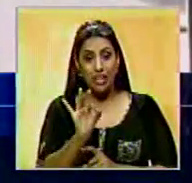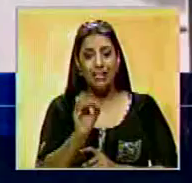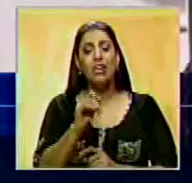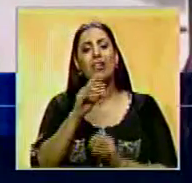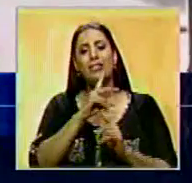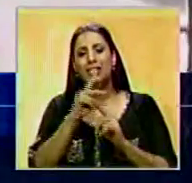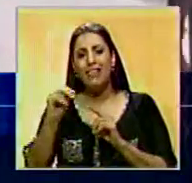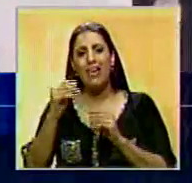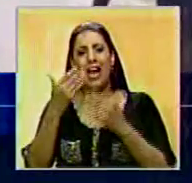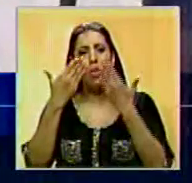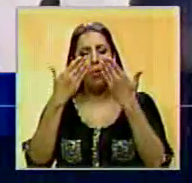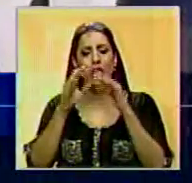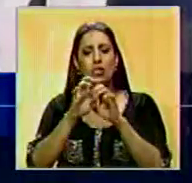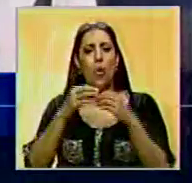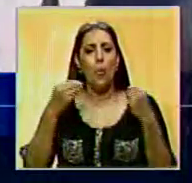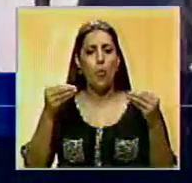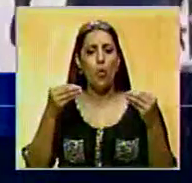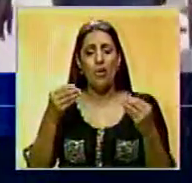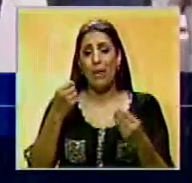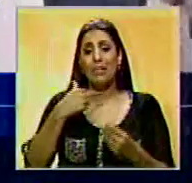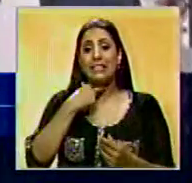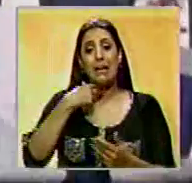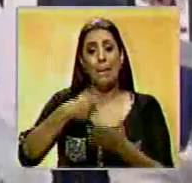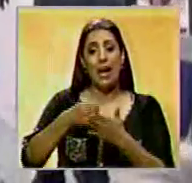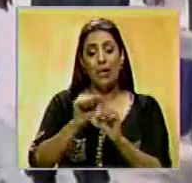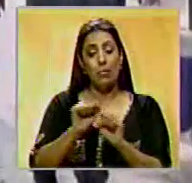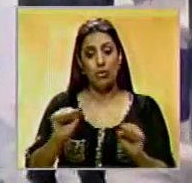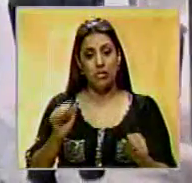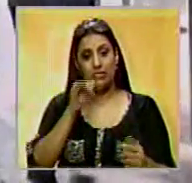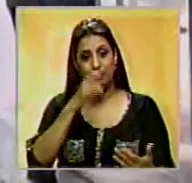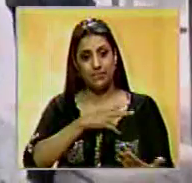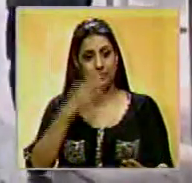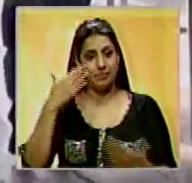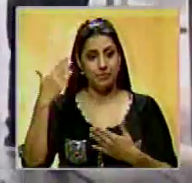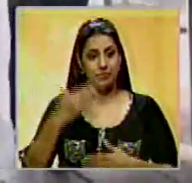migrado a la educación pública. En el estado Nueva Esparta, María Marcano, Noticiero Venevisión.